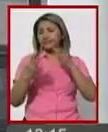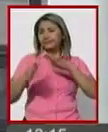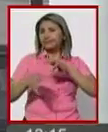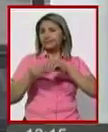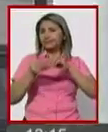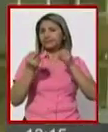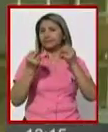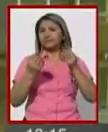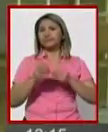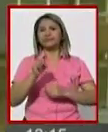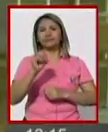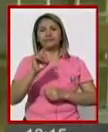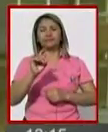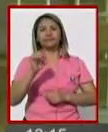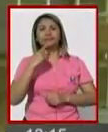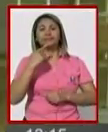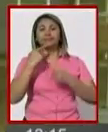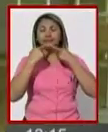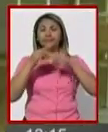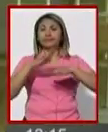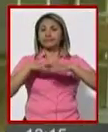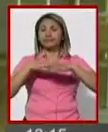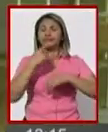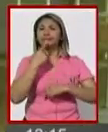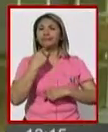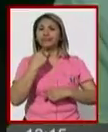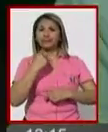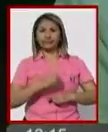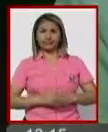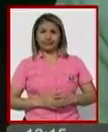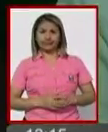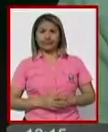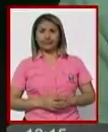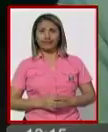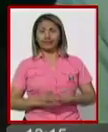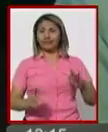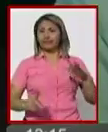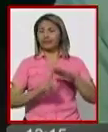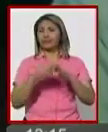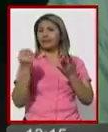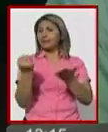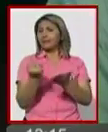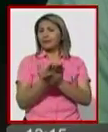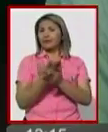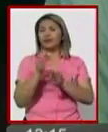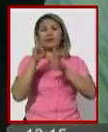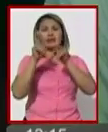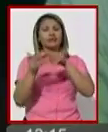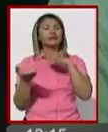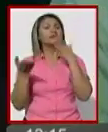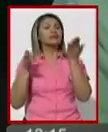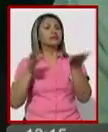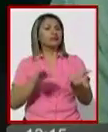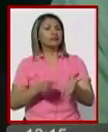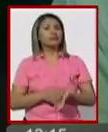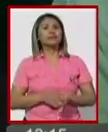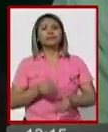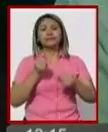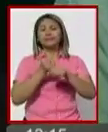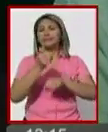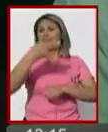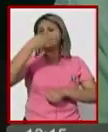de los casos, el CEDES ha declarado alerta roja. La aparición de un nuevo caso fallecido por la